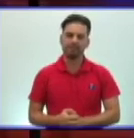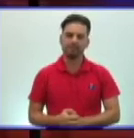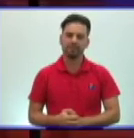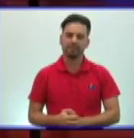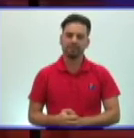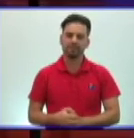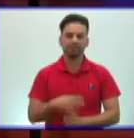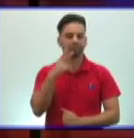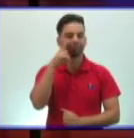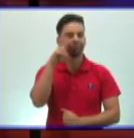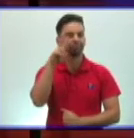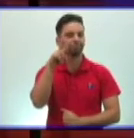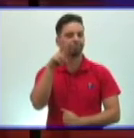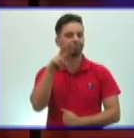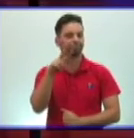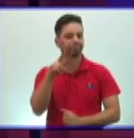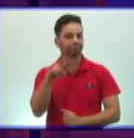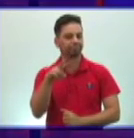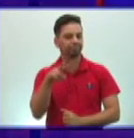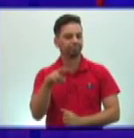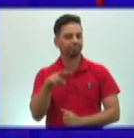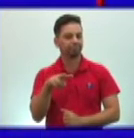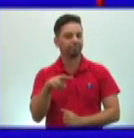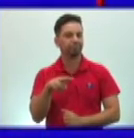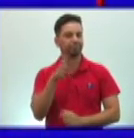observen detenidamente.